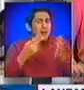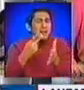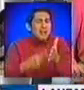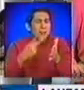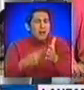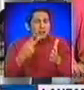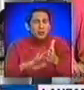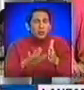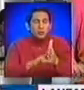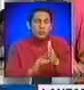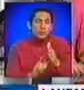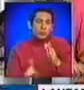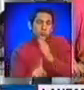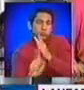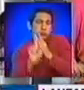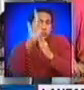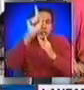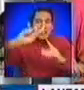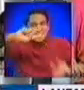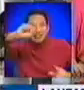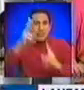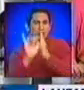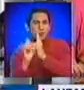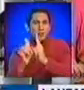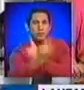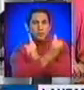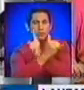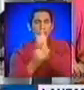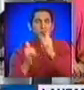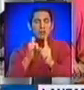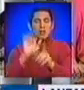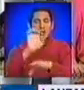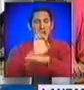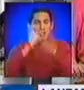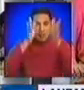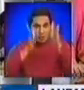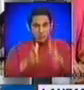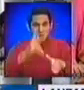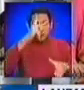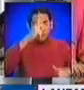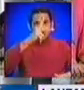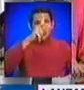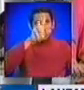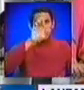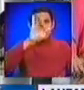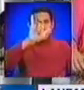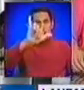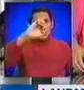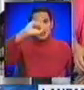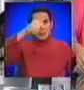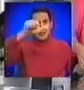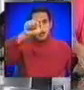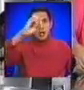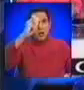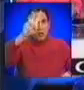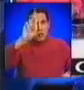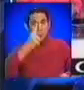los detalles de lo que fue el lanzamiento del segundo nanosatélite ecuatoriano, Crisaor. Adelante, Marcelo, buen día.